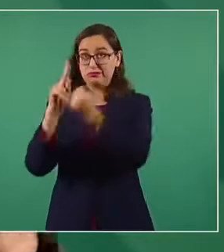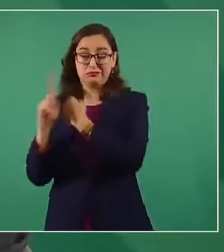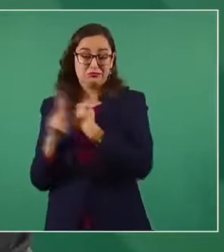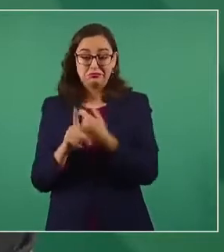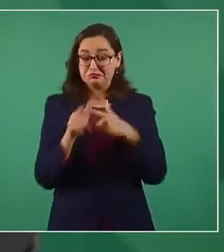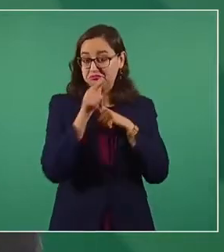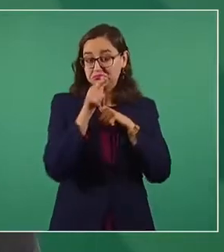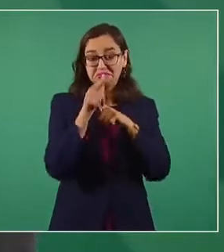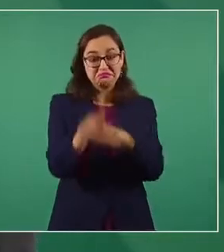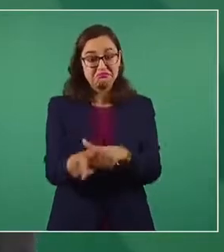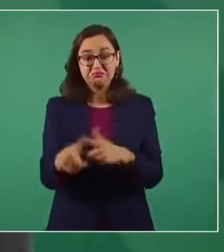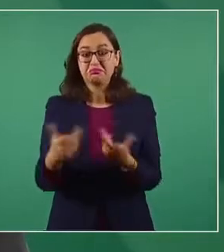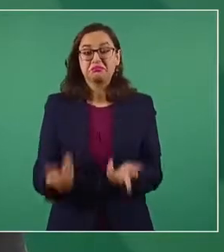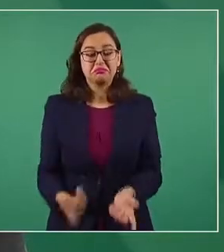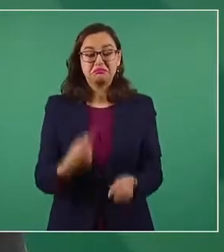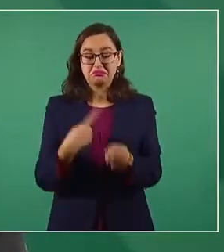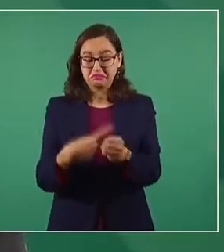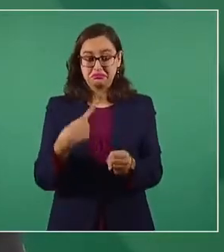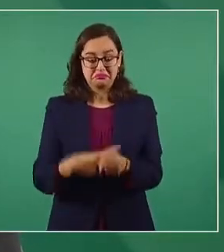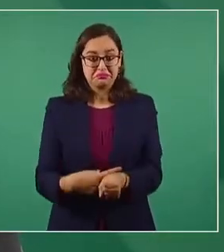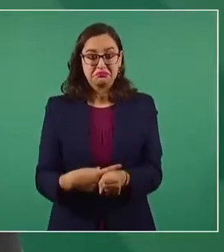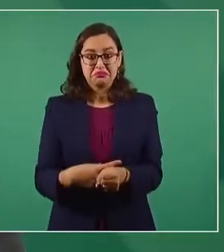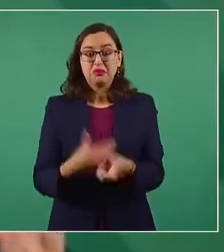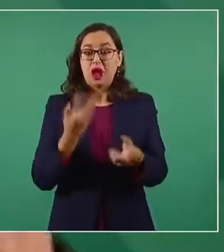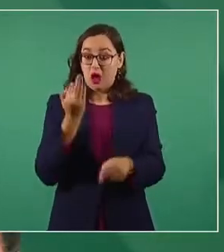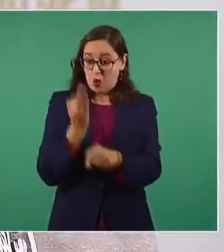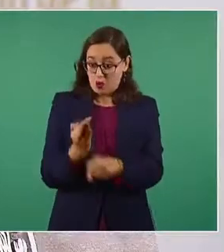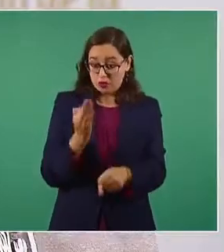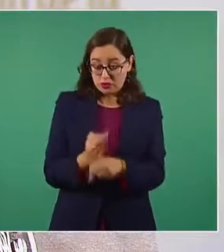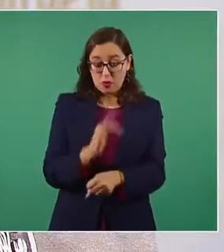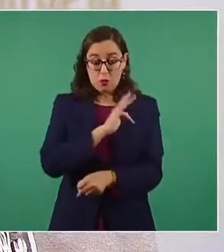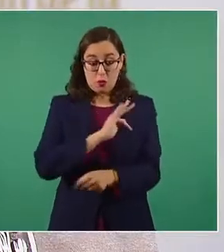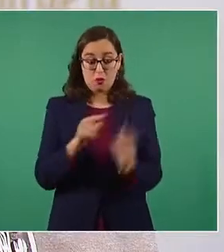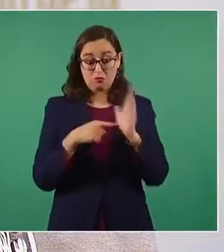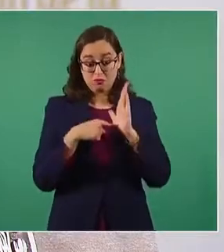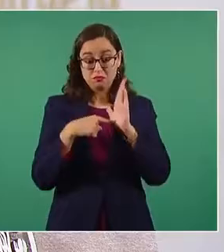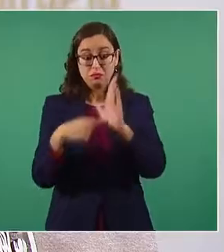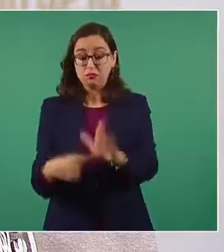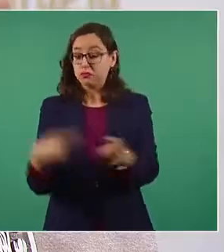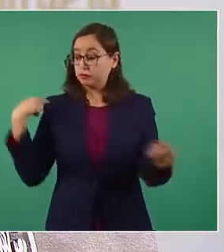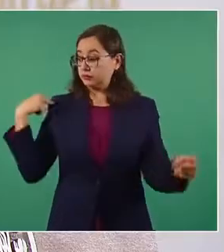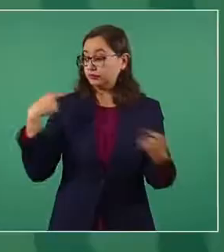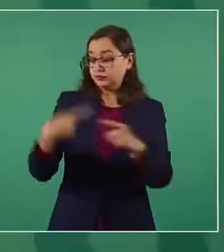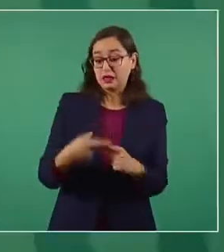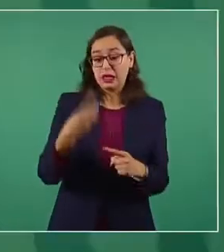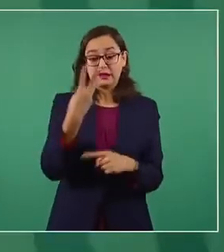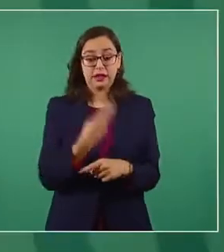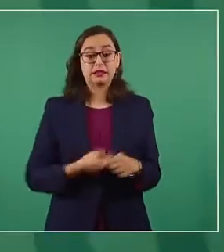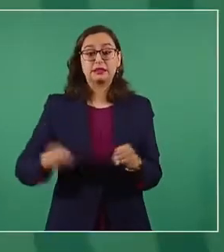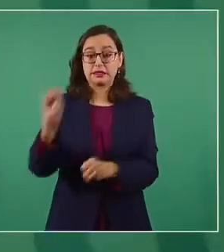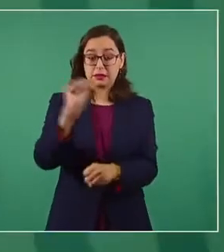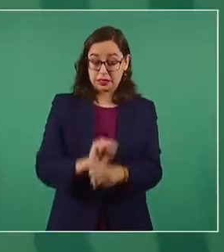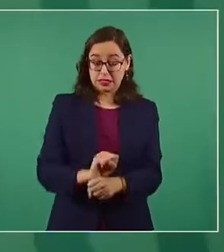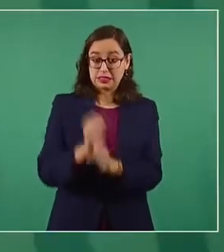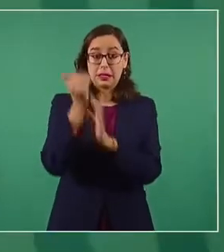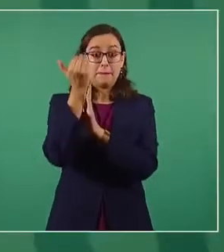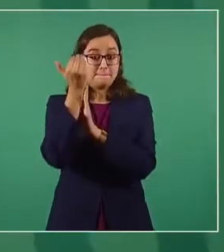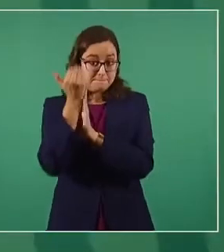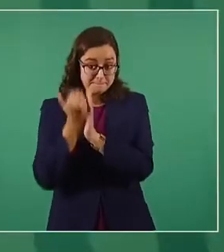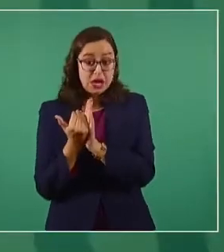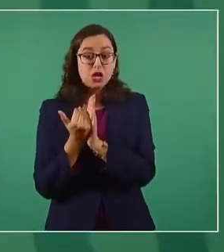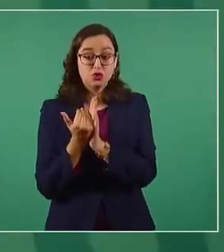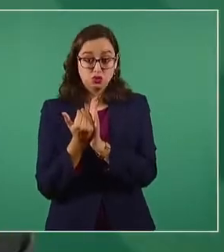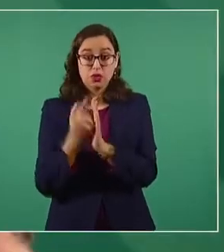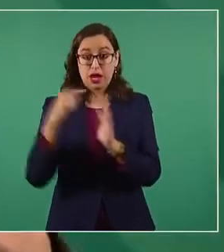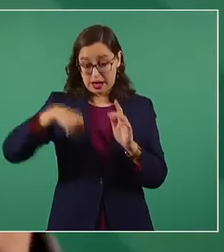este momento podemos afirmar con la información que por 3 semanas consecutivas hay un descenso en el número semanal de los